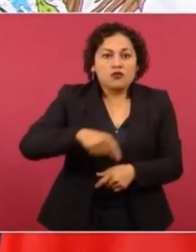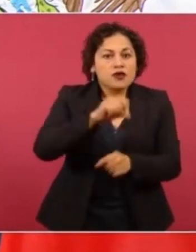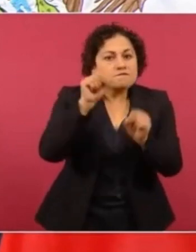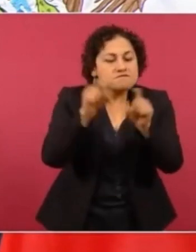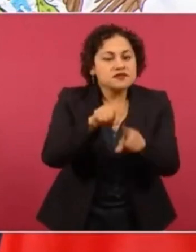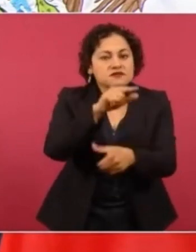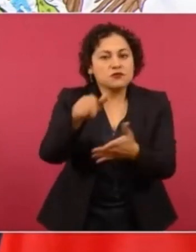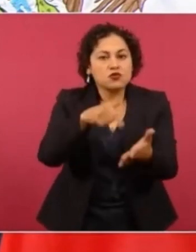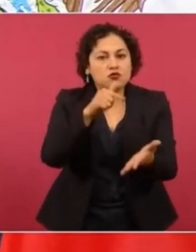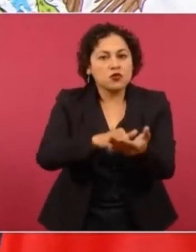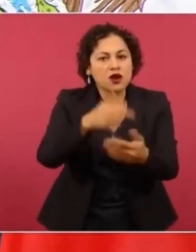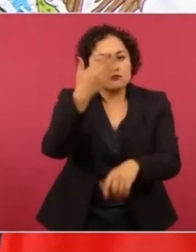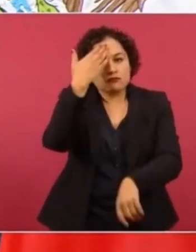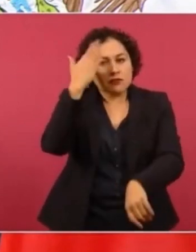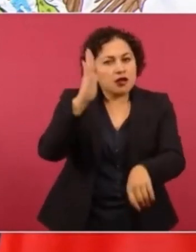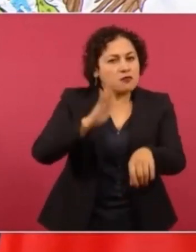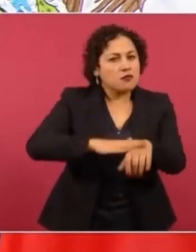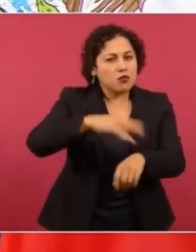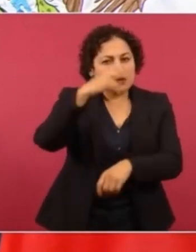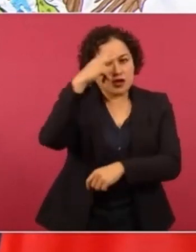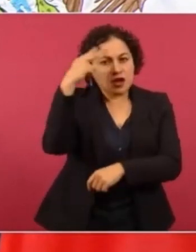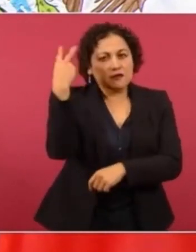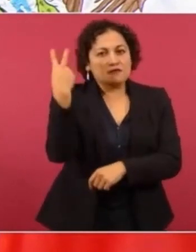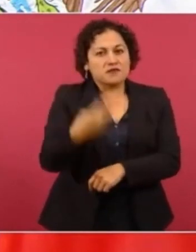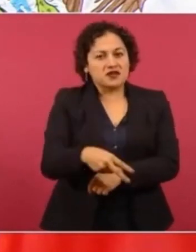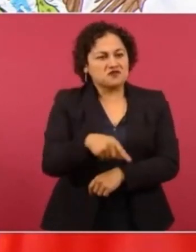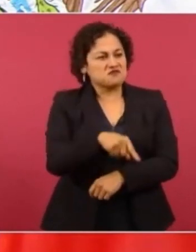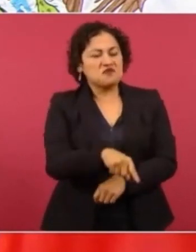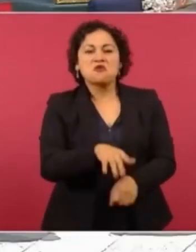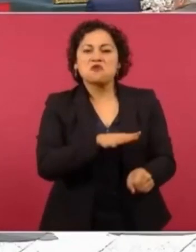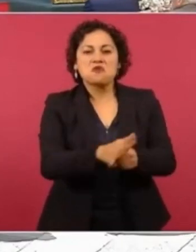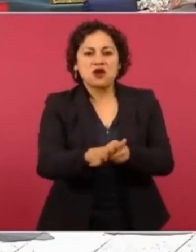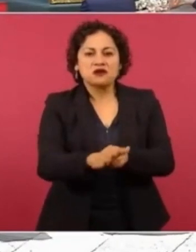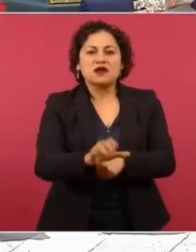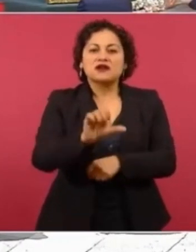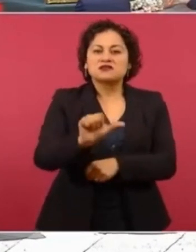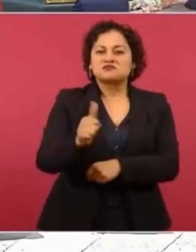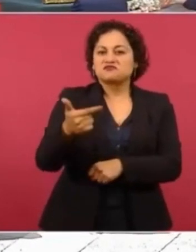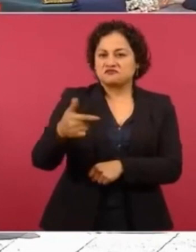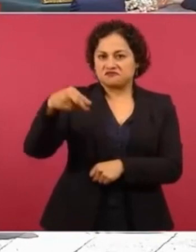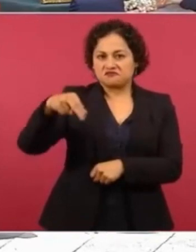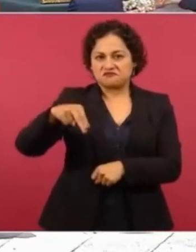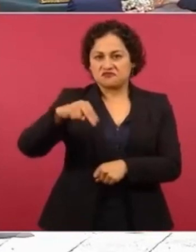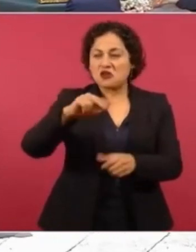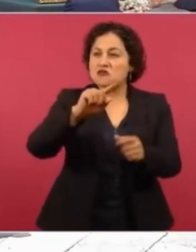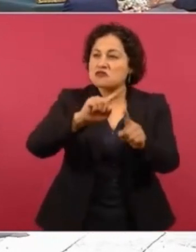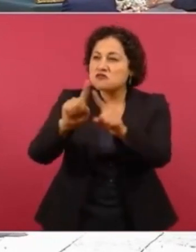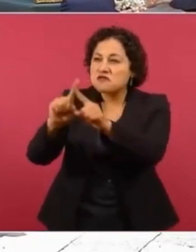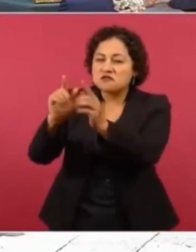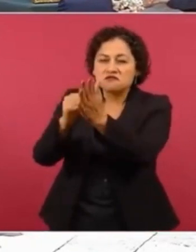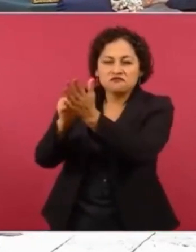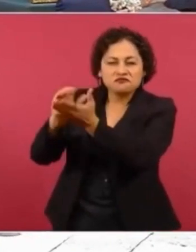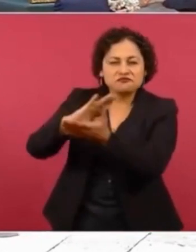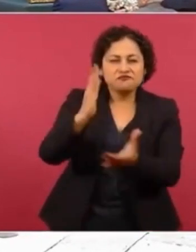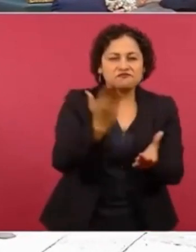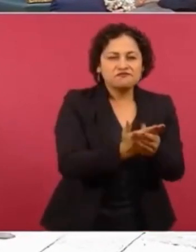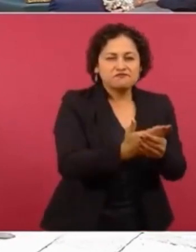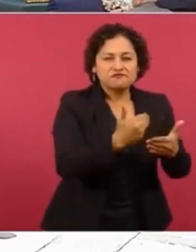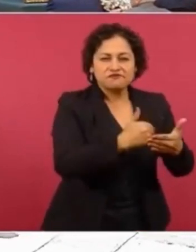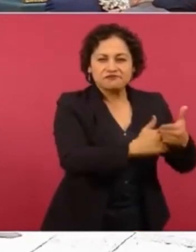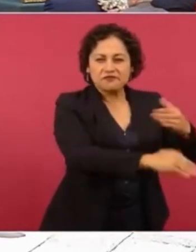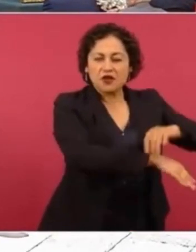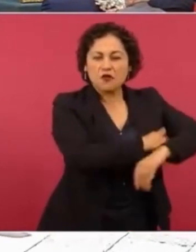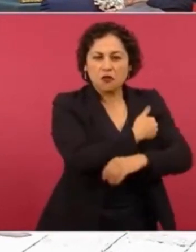la memoria de México el archivo general de la nación el mismo sitio donde se pretendió borrar la